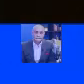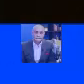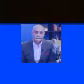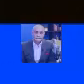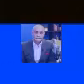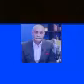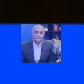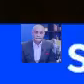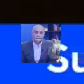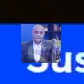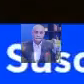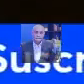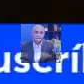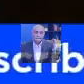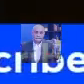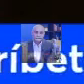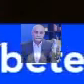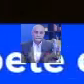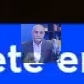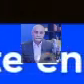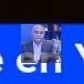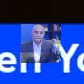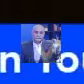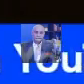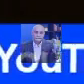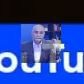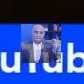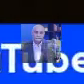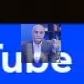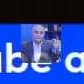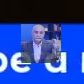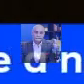Vicente, el tema migratorio, el mismo tema del